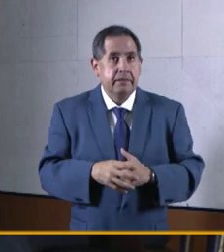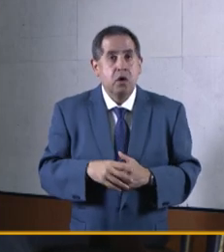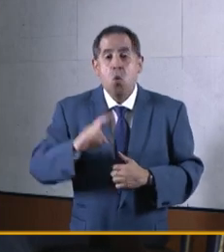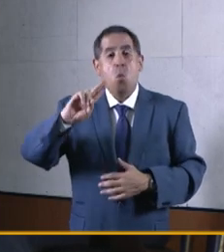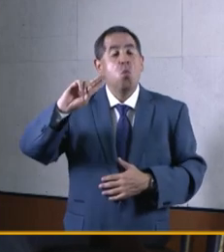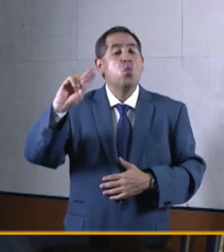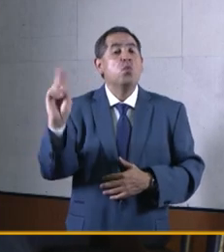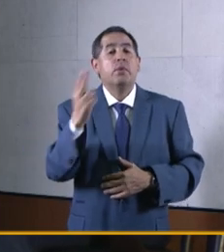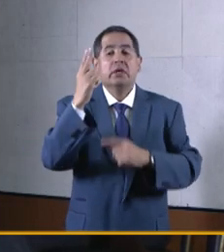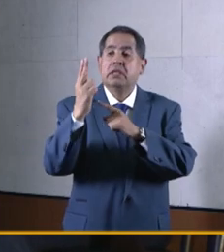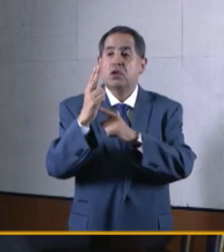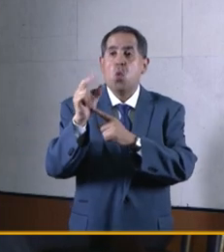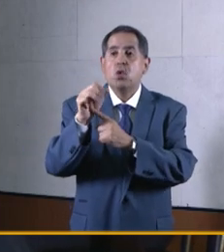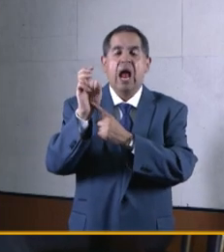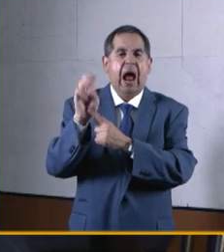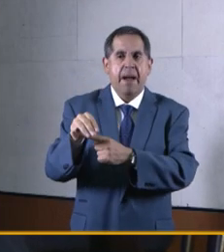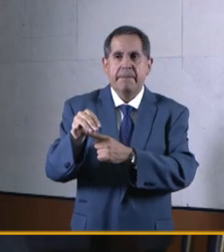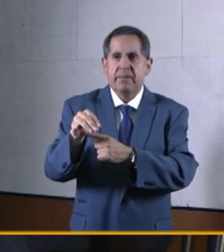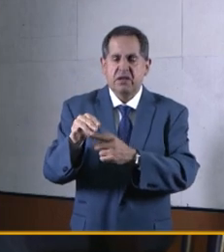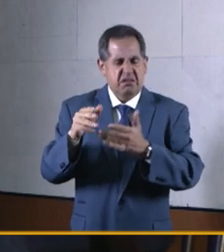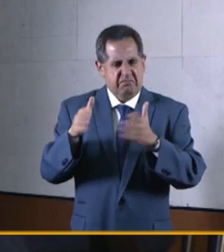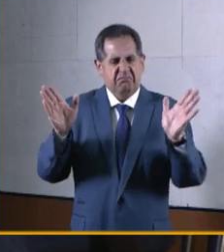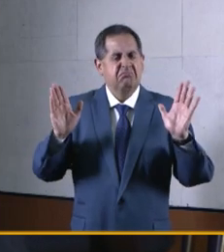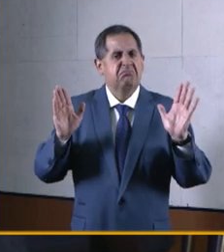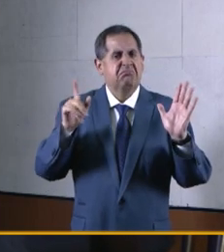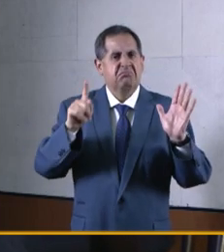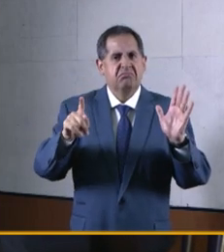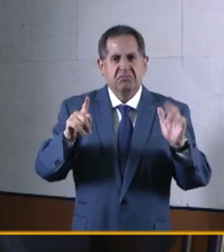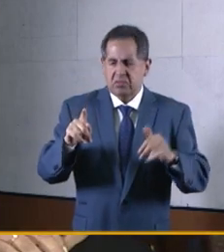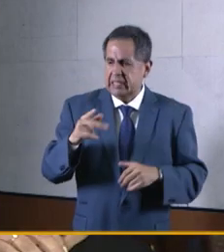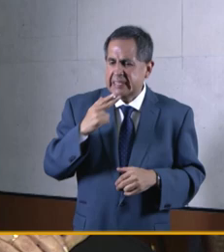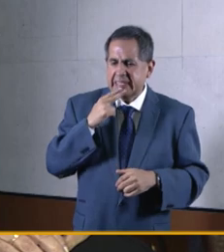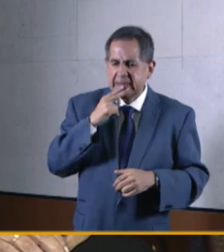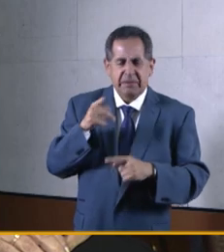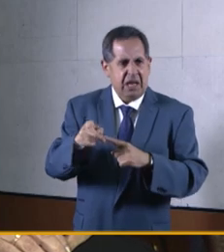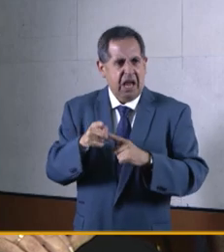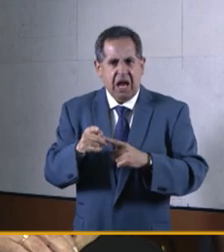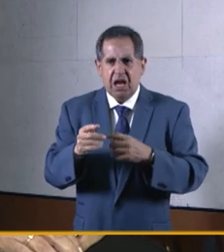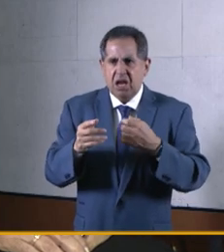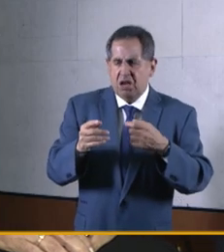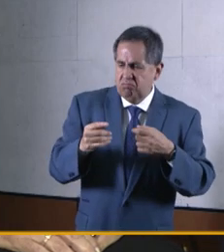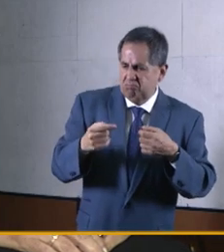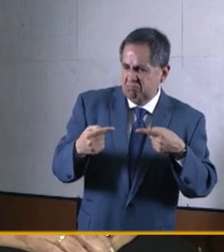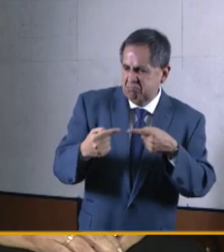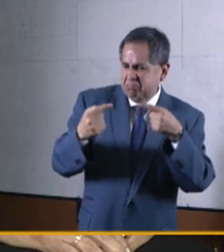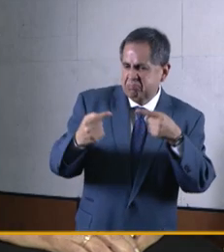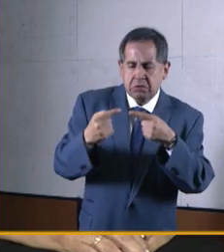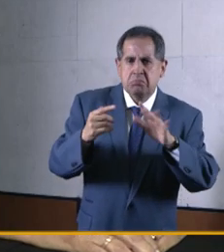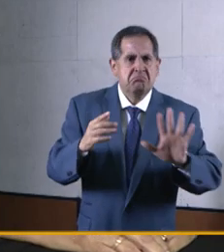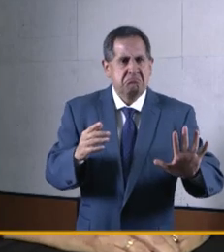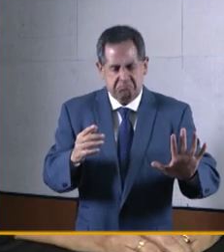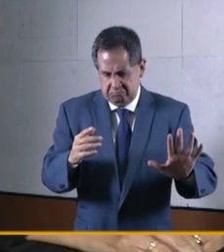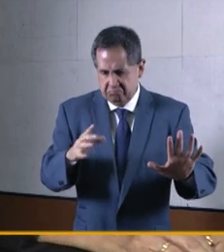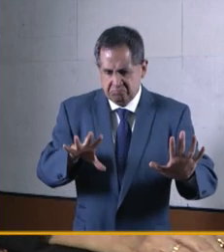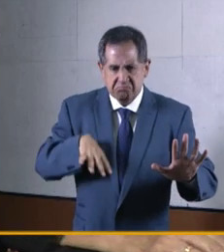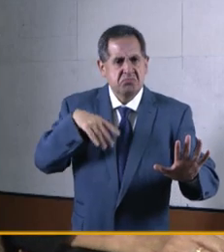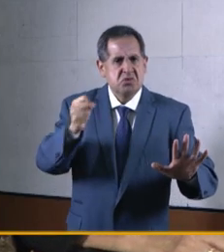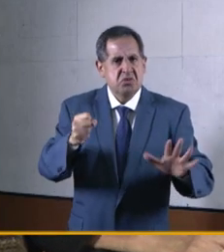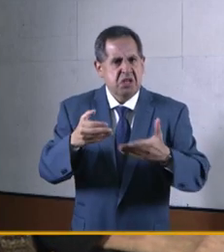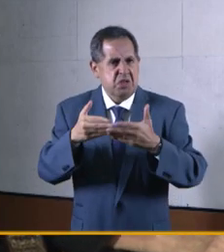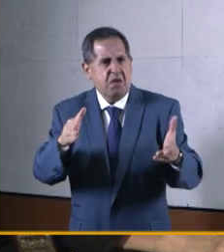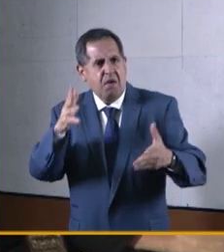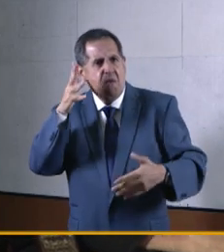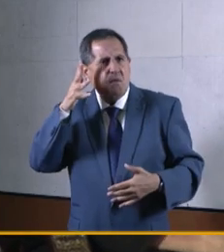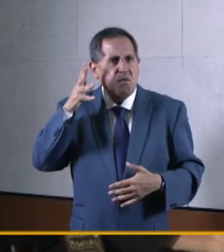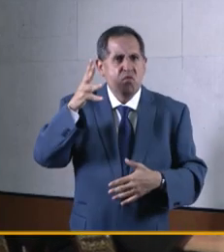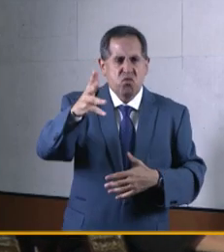universidad es el ariete más formidable con que se pueden golpear hasta hacerla saltar en astillas las puertas del